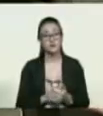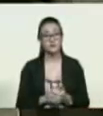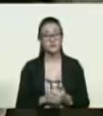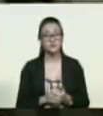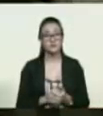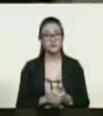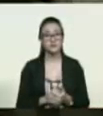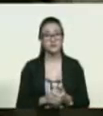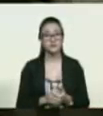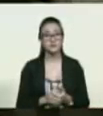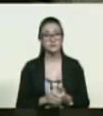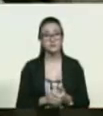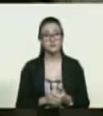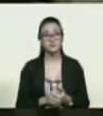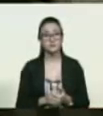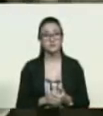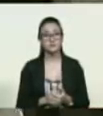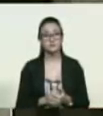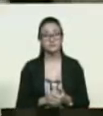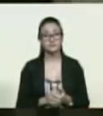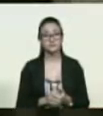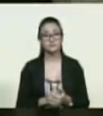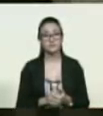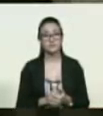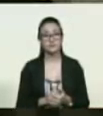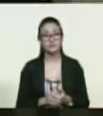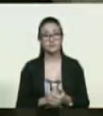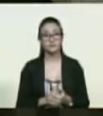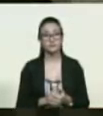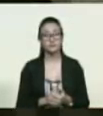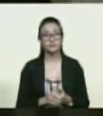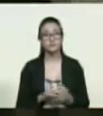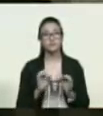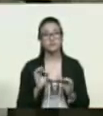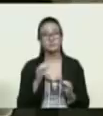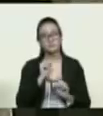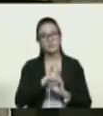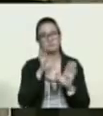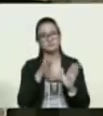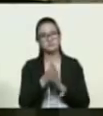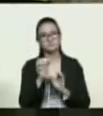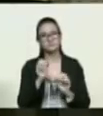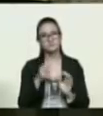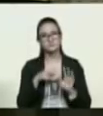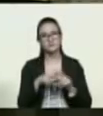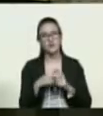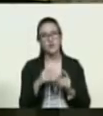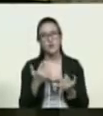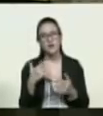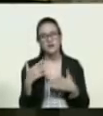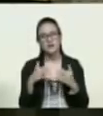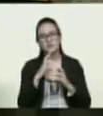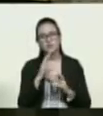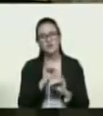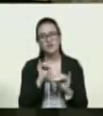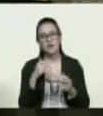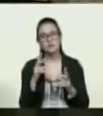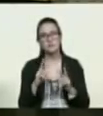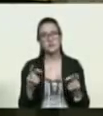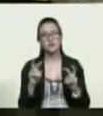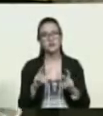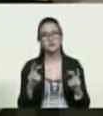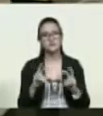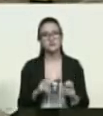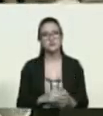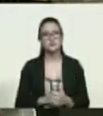mandatario nacional habló de uno de ellos con pentrita, otro tipo de explosivo. Quería aclarar también cuál es el resultado final de las investigaciones. También saber si